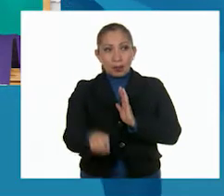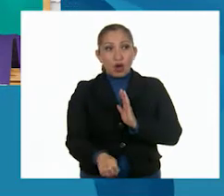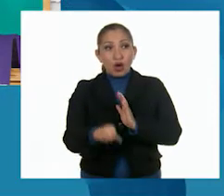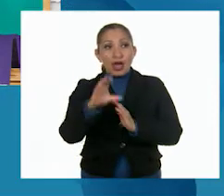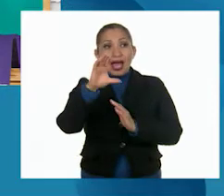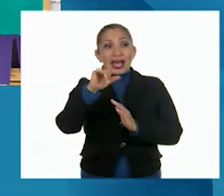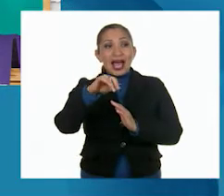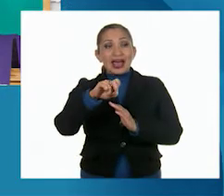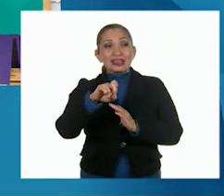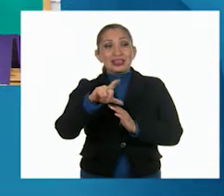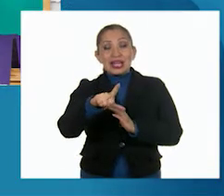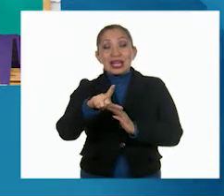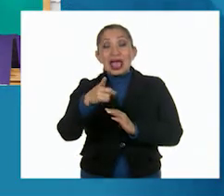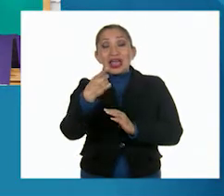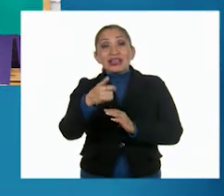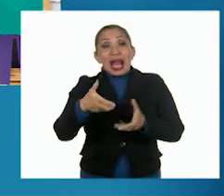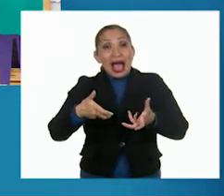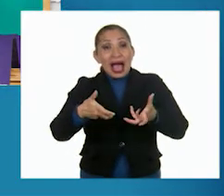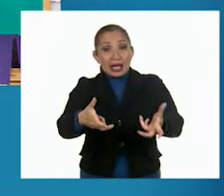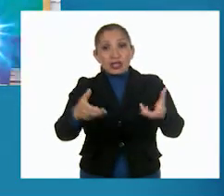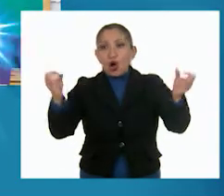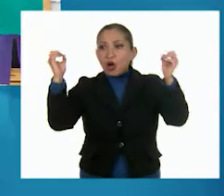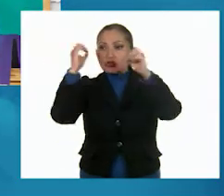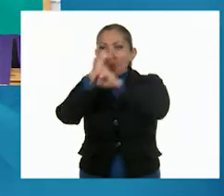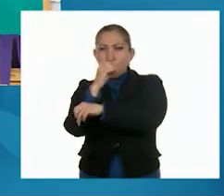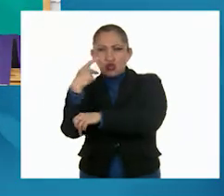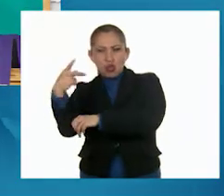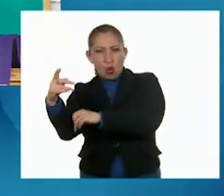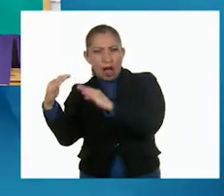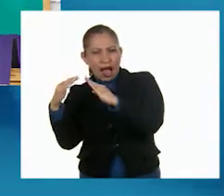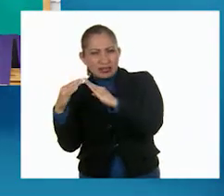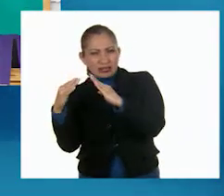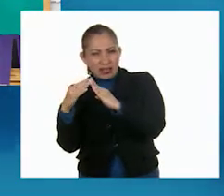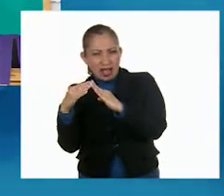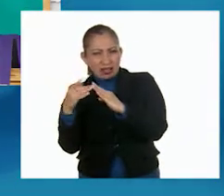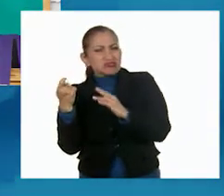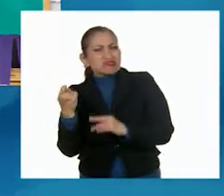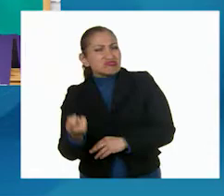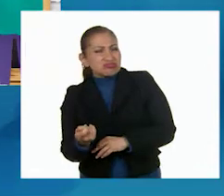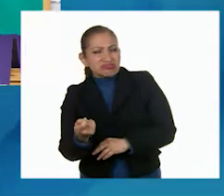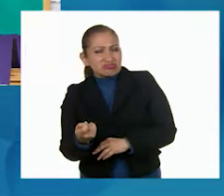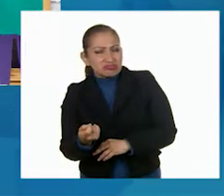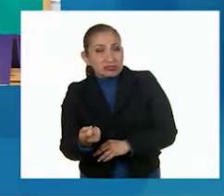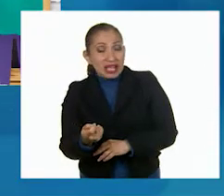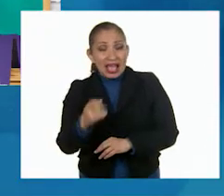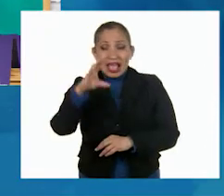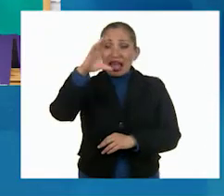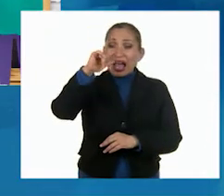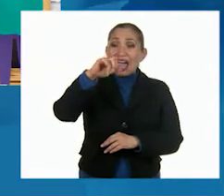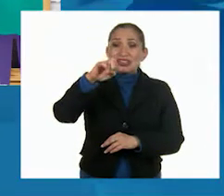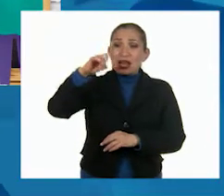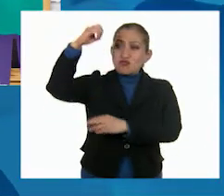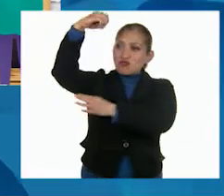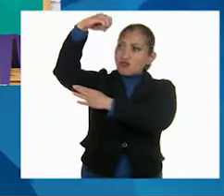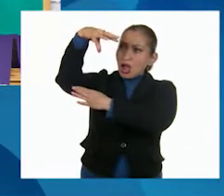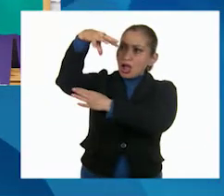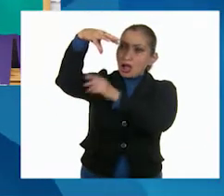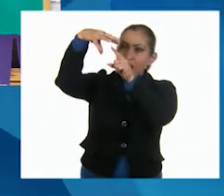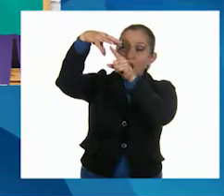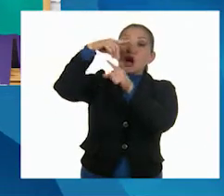de la calle, oscuridad de su casa. Muy bien. El candil tiene la propiedad